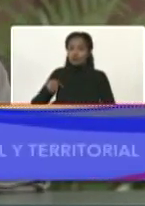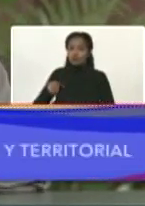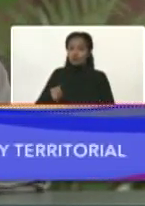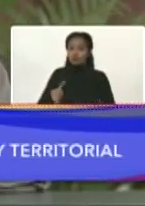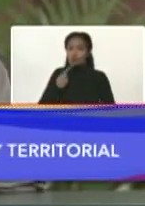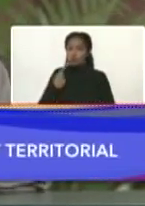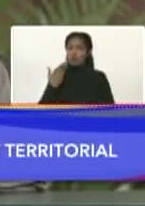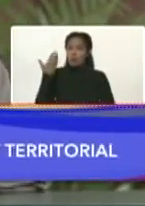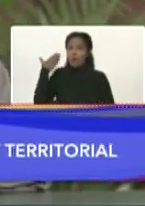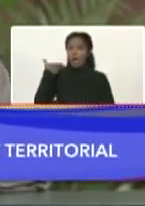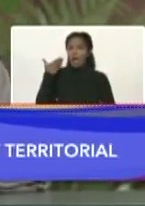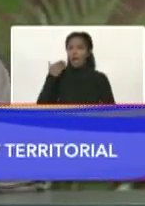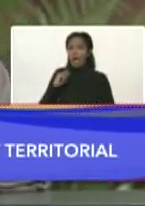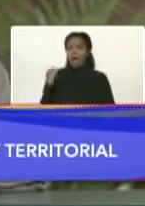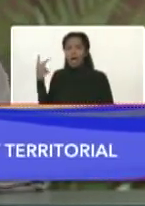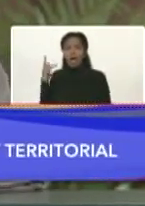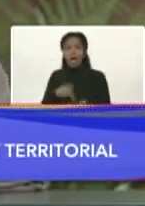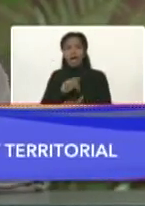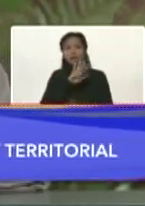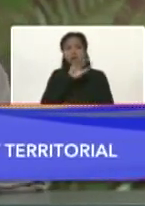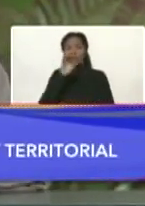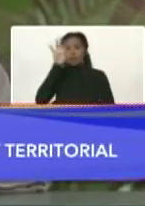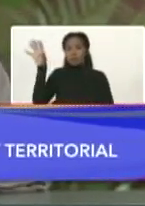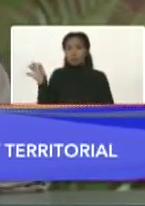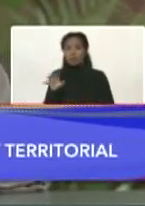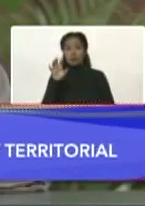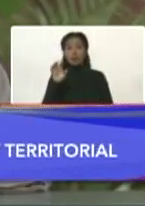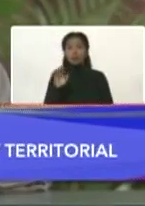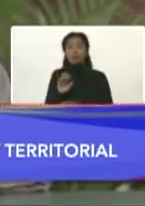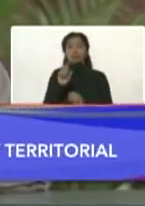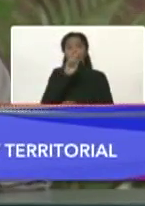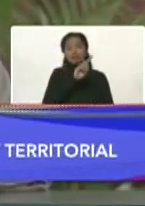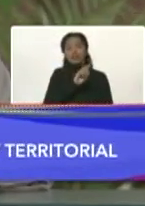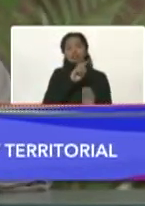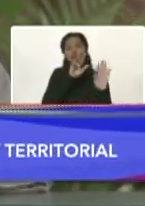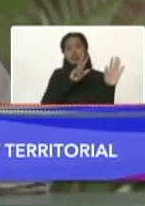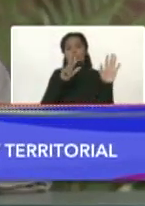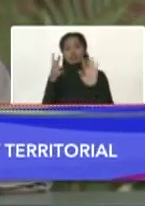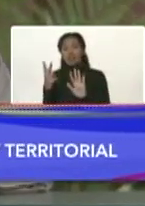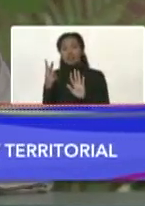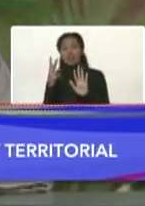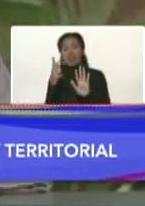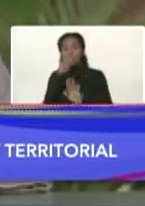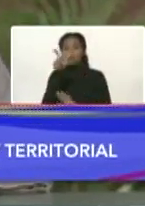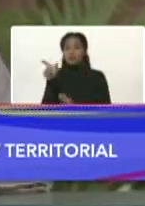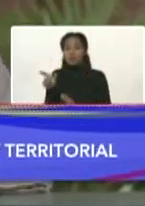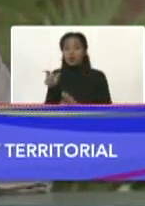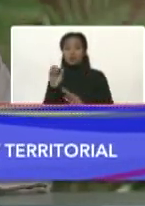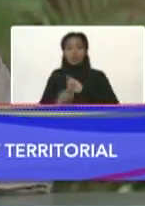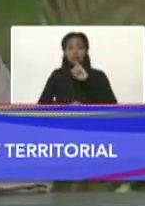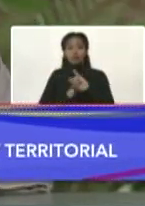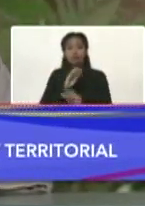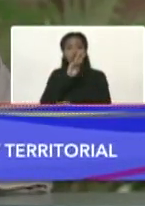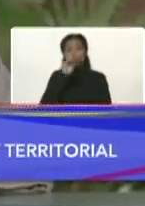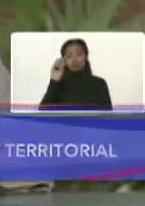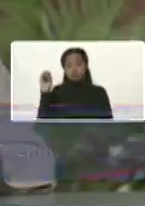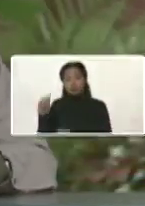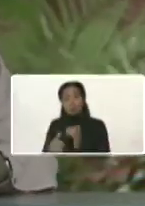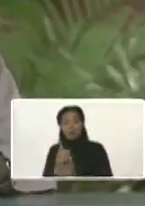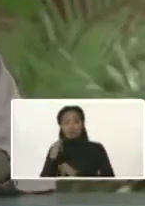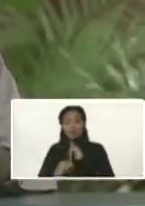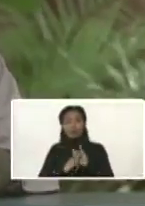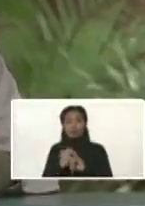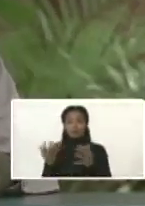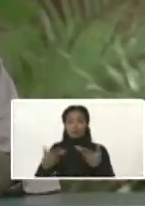lo ha dicho, llegamos a los 50 países y 117 delegados internacionales, más 200 delegados nacionales